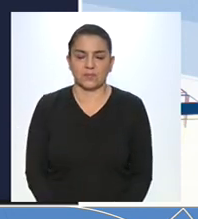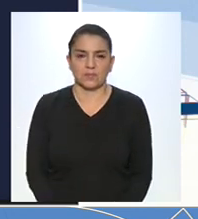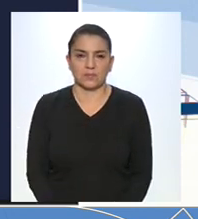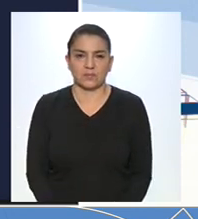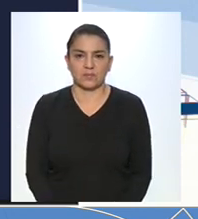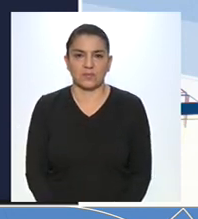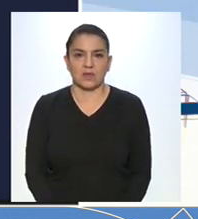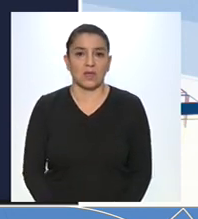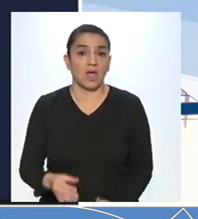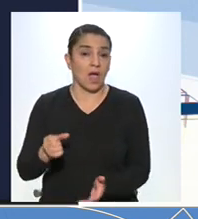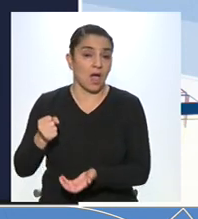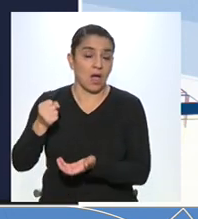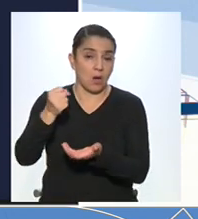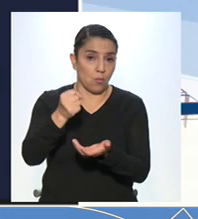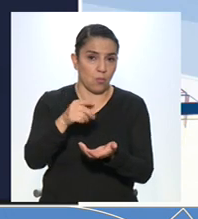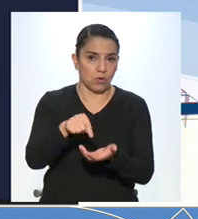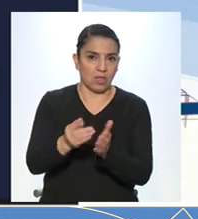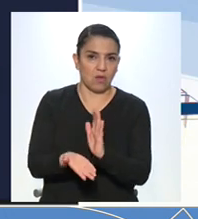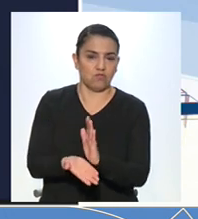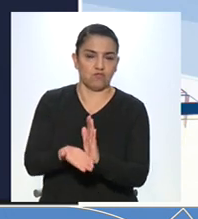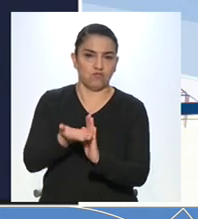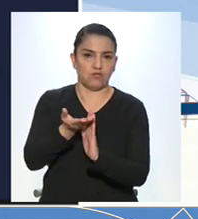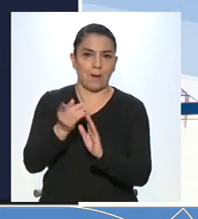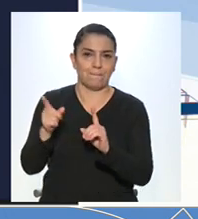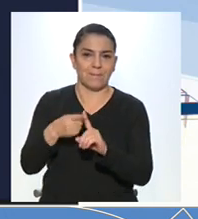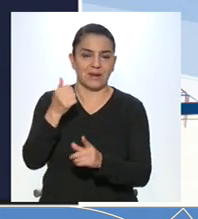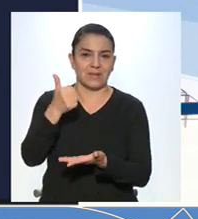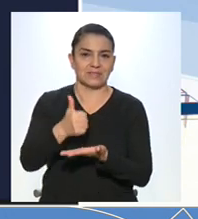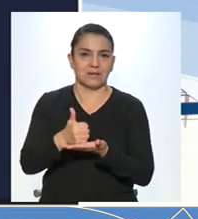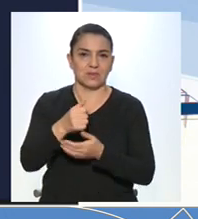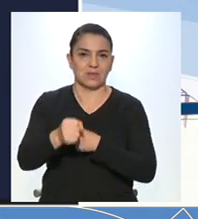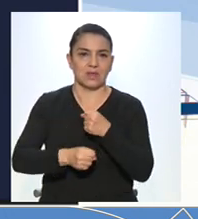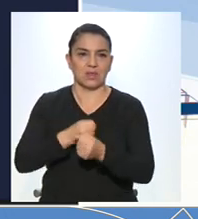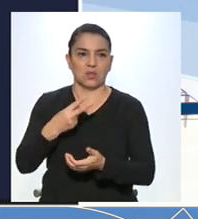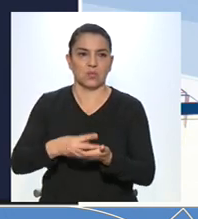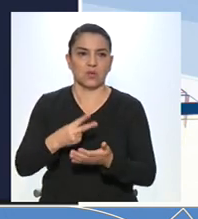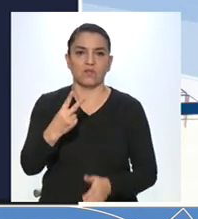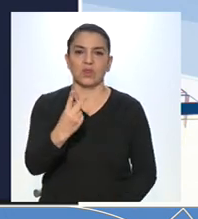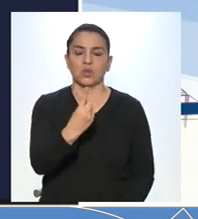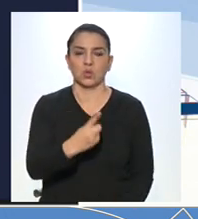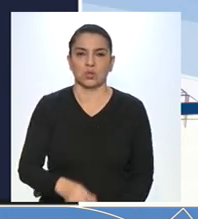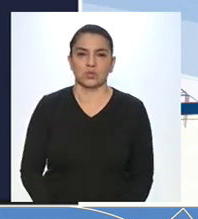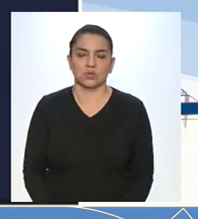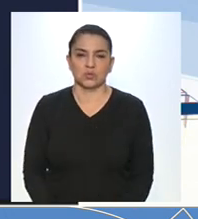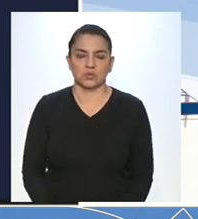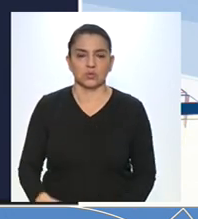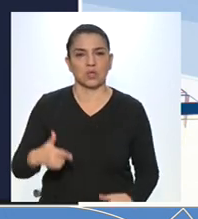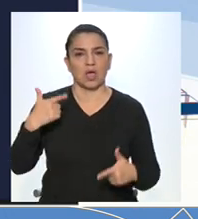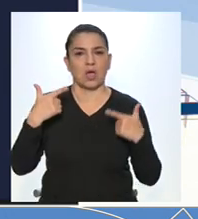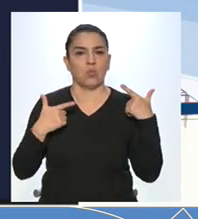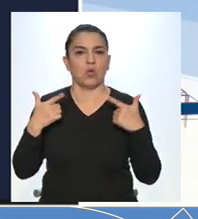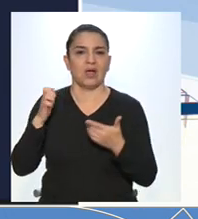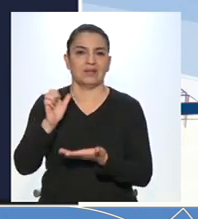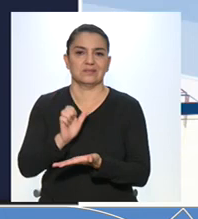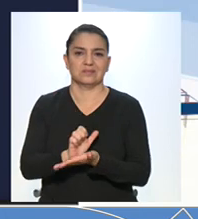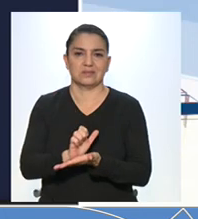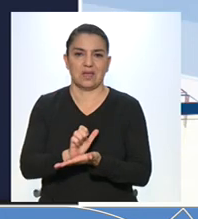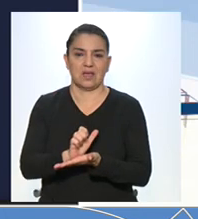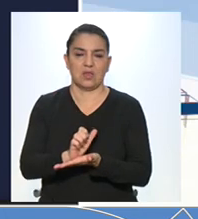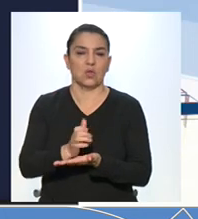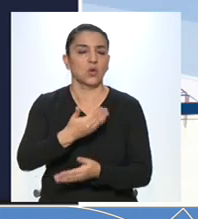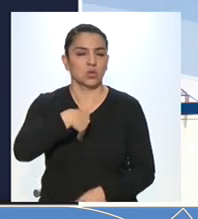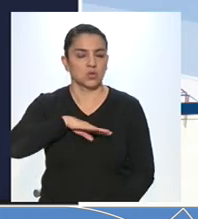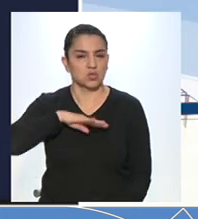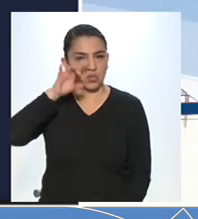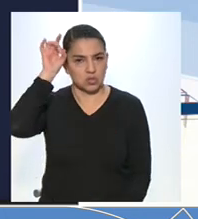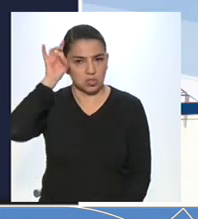y aporte que se incrementó en el primer semestre del 2021. La política fiscal, que como sabemos